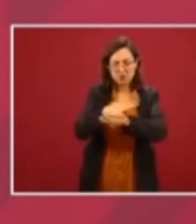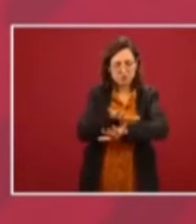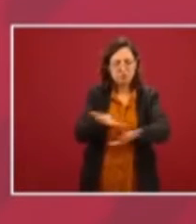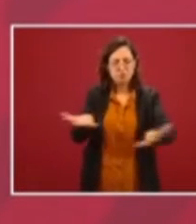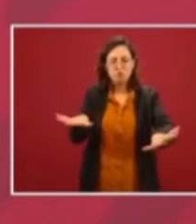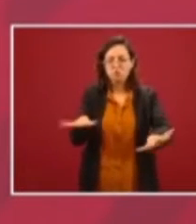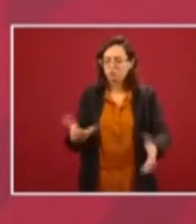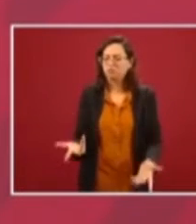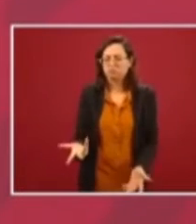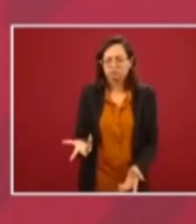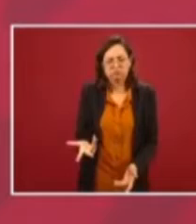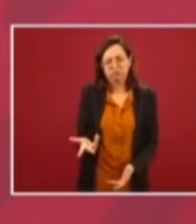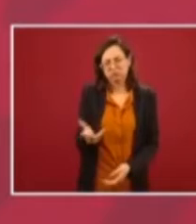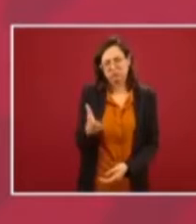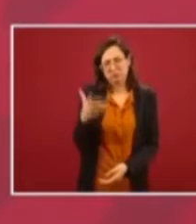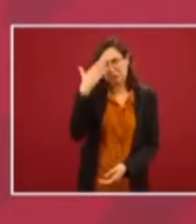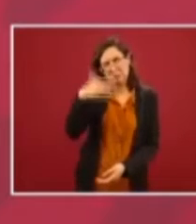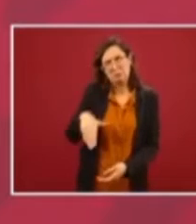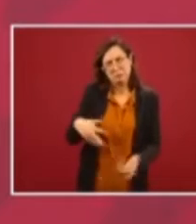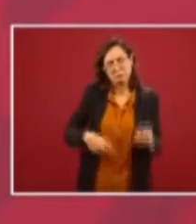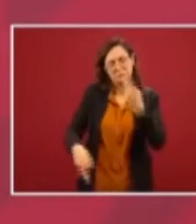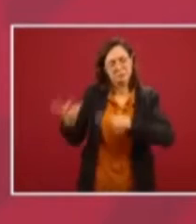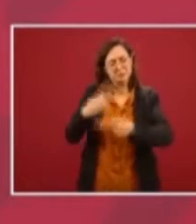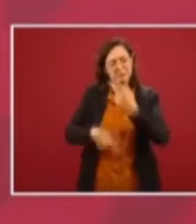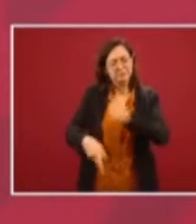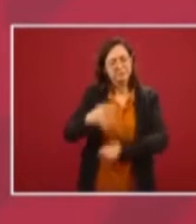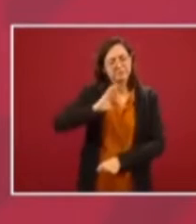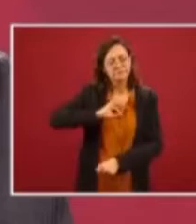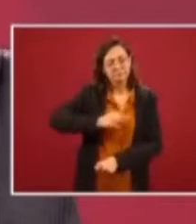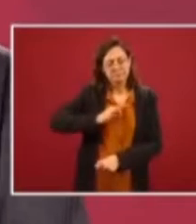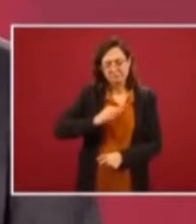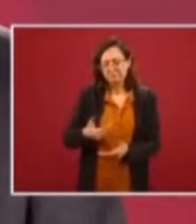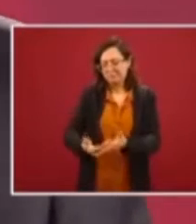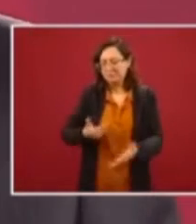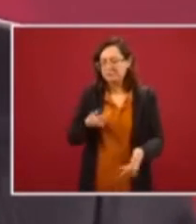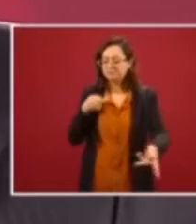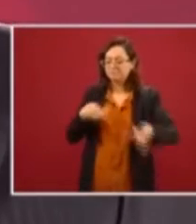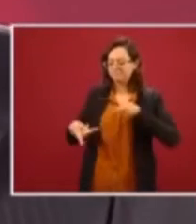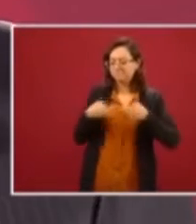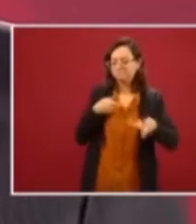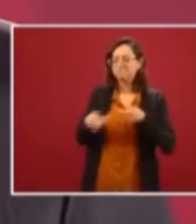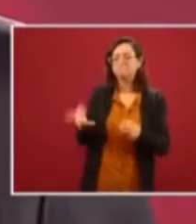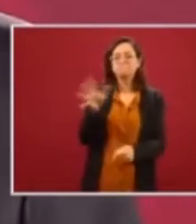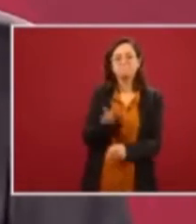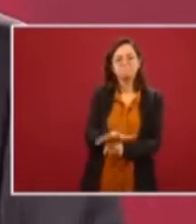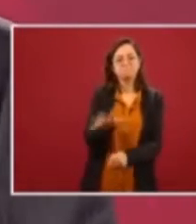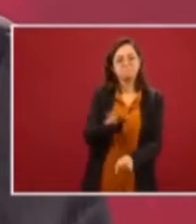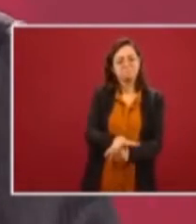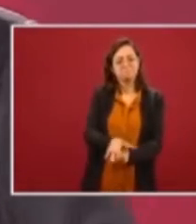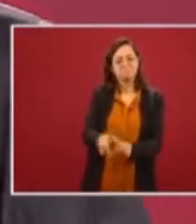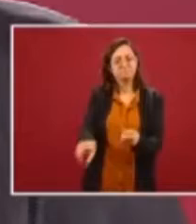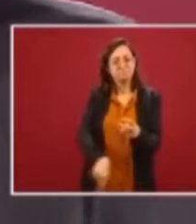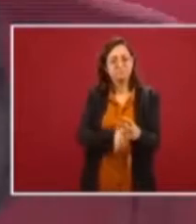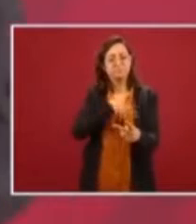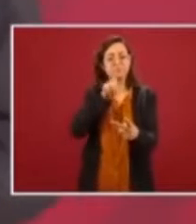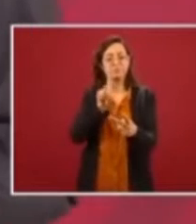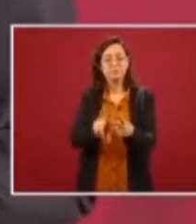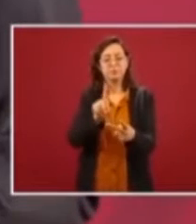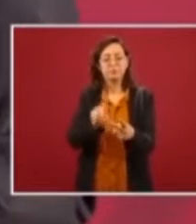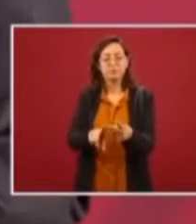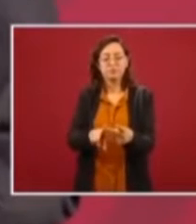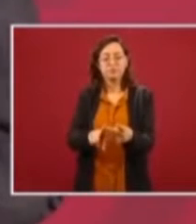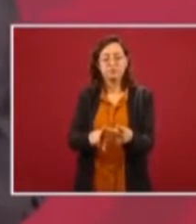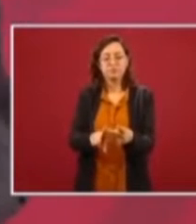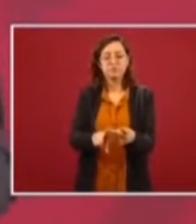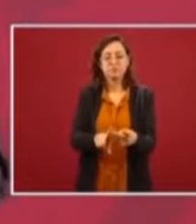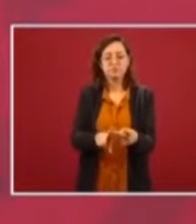señalando que hablo comillas pandemias temblores y gobiernos corruptos no hacen mella en los